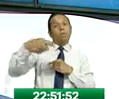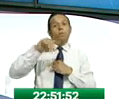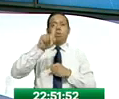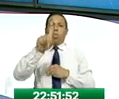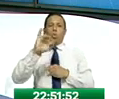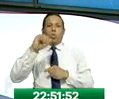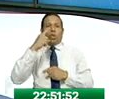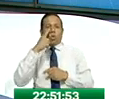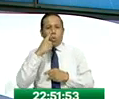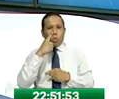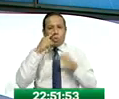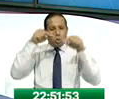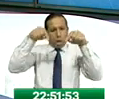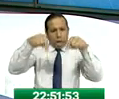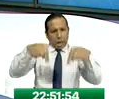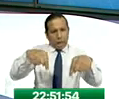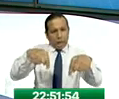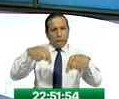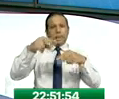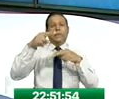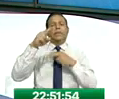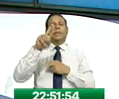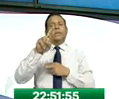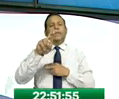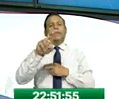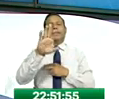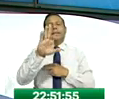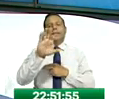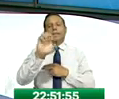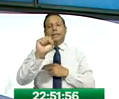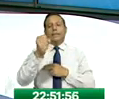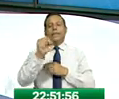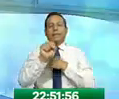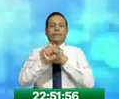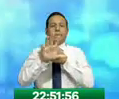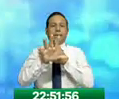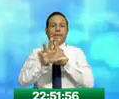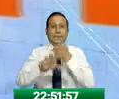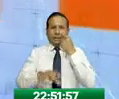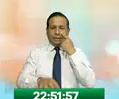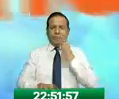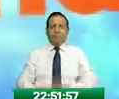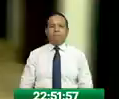por la señal del primer canal del Ecuador, RTS.